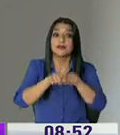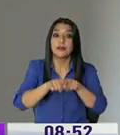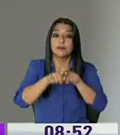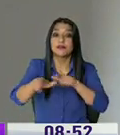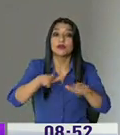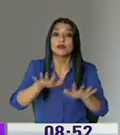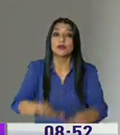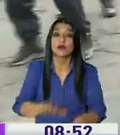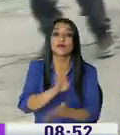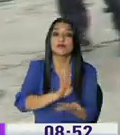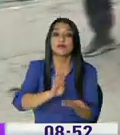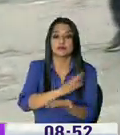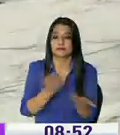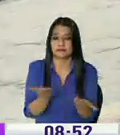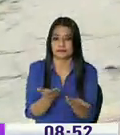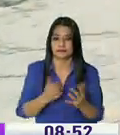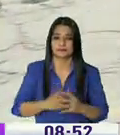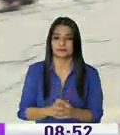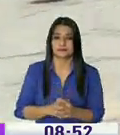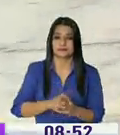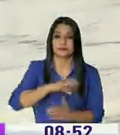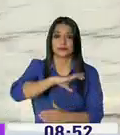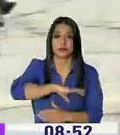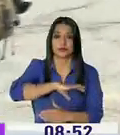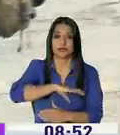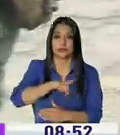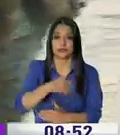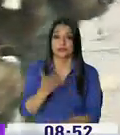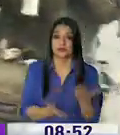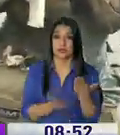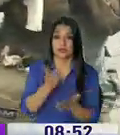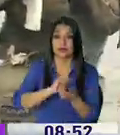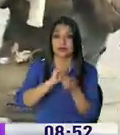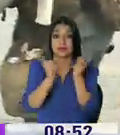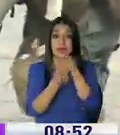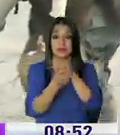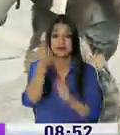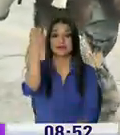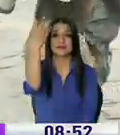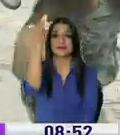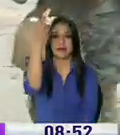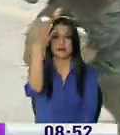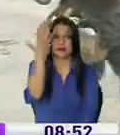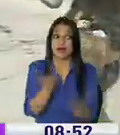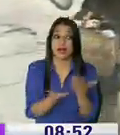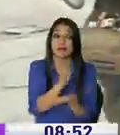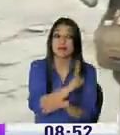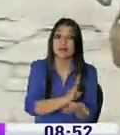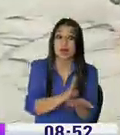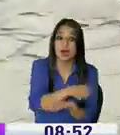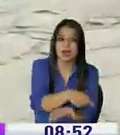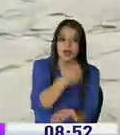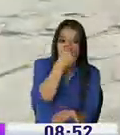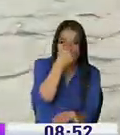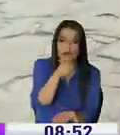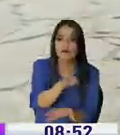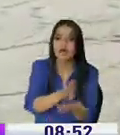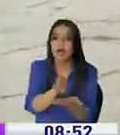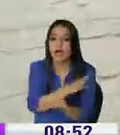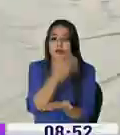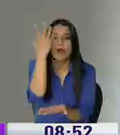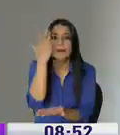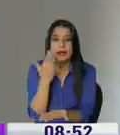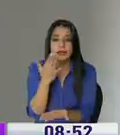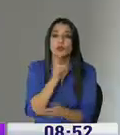ubicación geográfica. Y si el municipio decide hacer una semaforización seleccionada por barrios, la Universidad Central